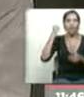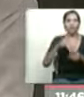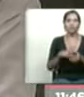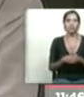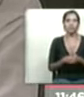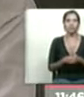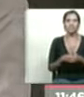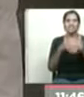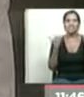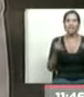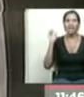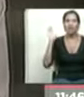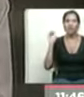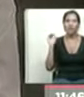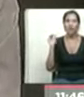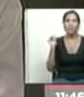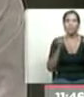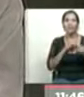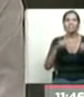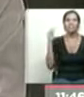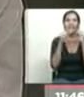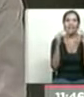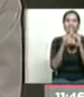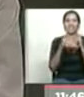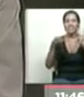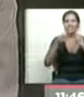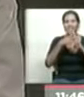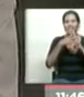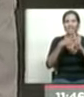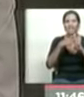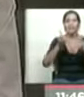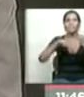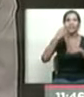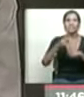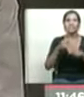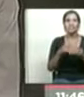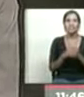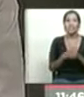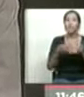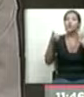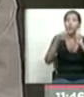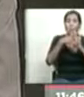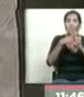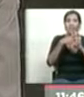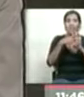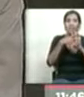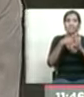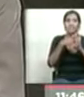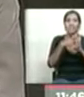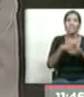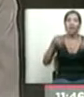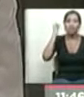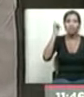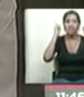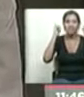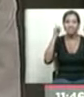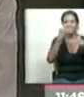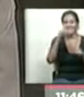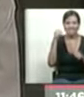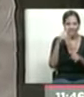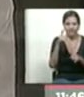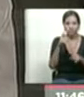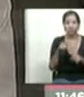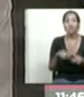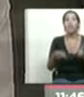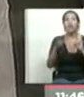Ya nos vamos para nuestra casa. La etiqueta que vamos a utilizar mañana es numeral o hashtag la fiesta de ZK. Numeral